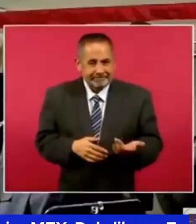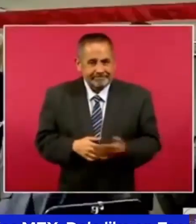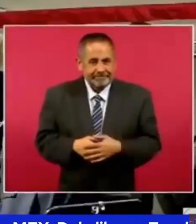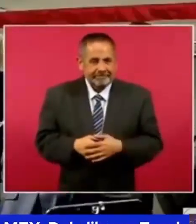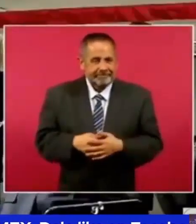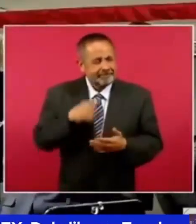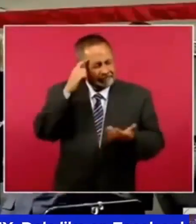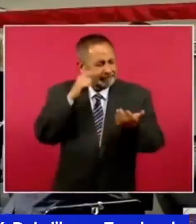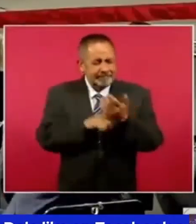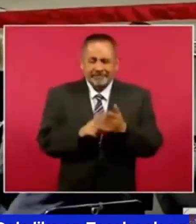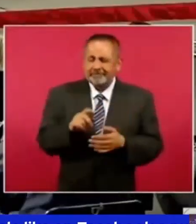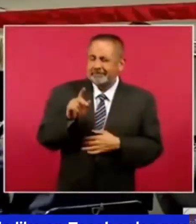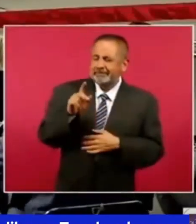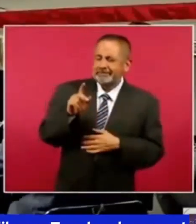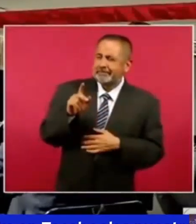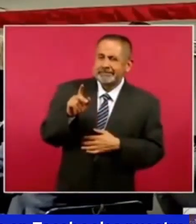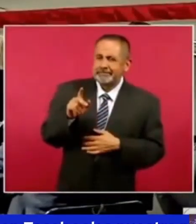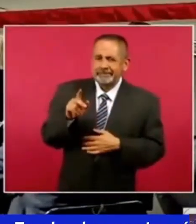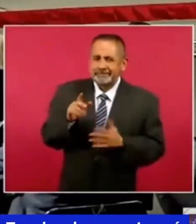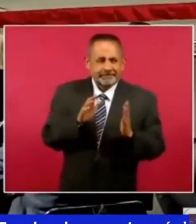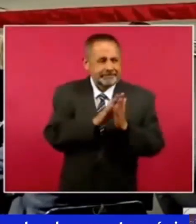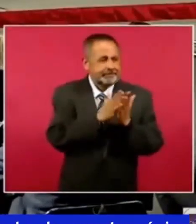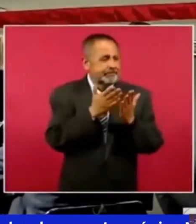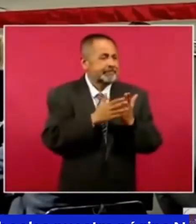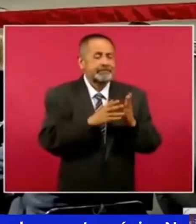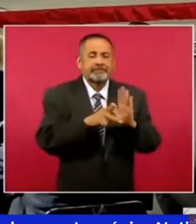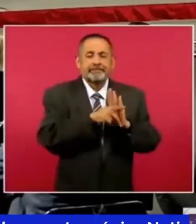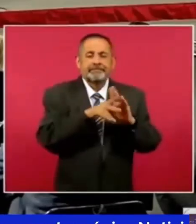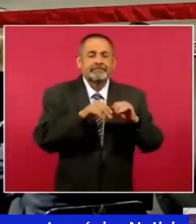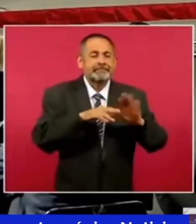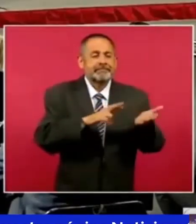Pepe Pajés de la portada de Siempre?